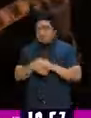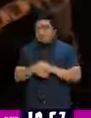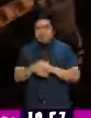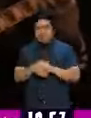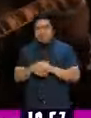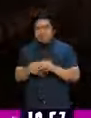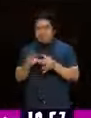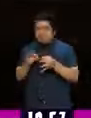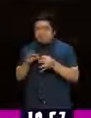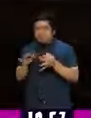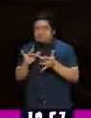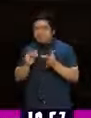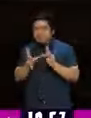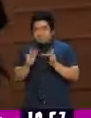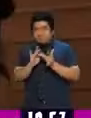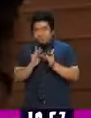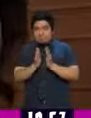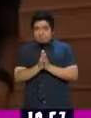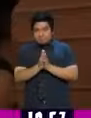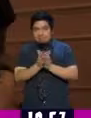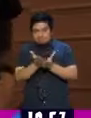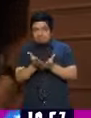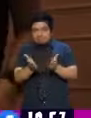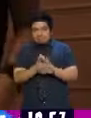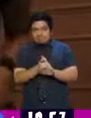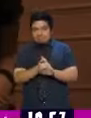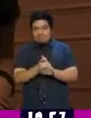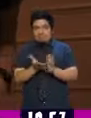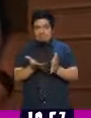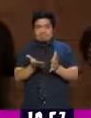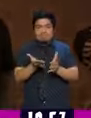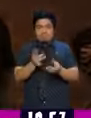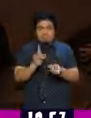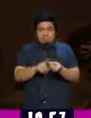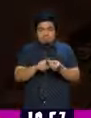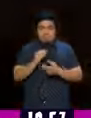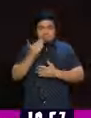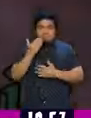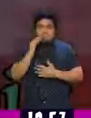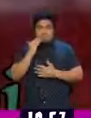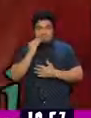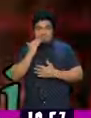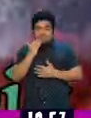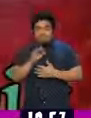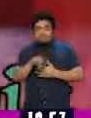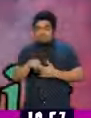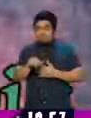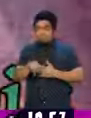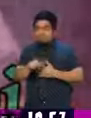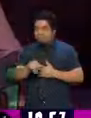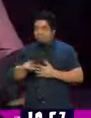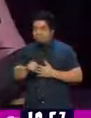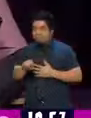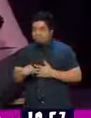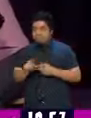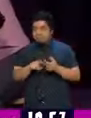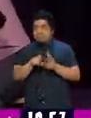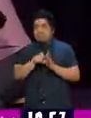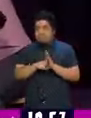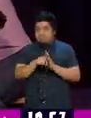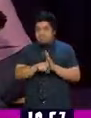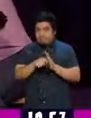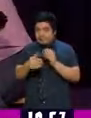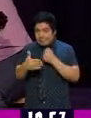usted dando redes y tocada. En lo que tomamos la selfie, compañera. Okay. Venga. Pues estamos en Facebook, búsquenos como Niña Zombie, también en Instagram